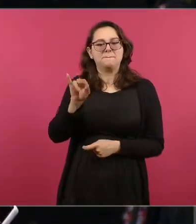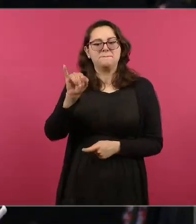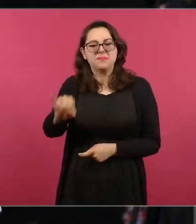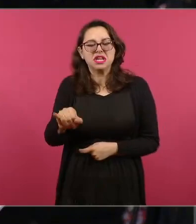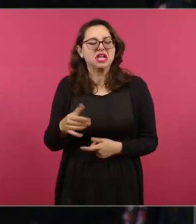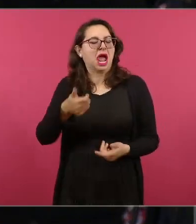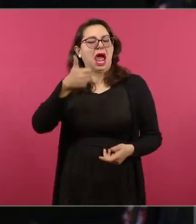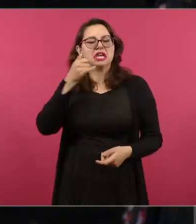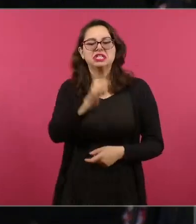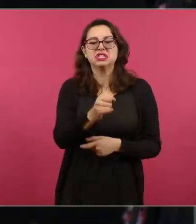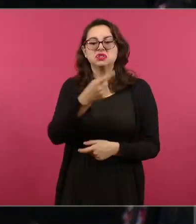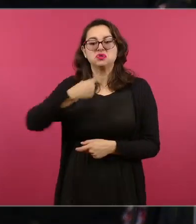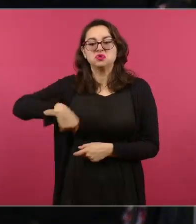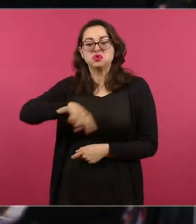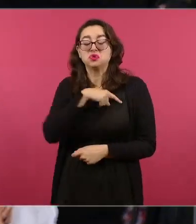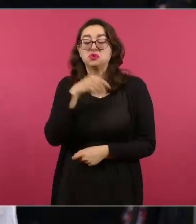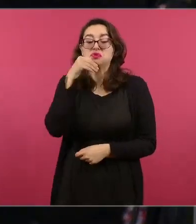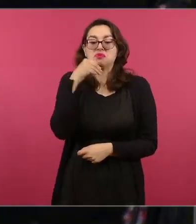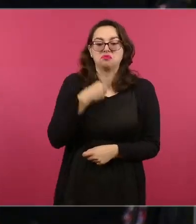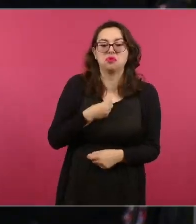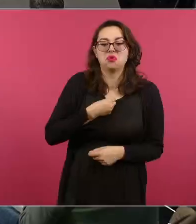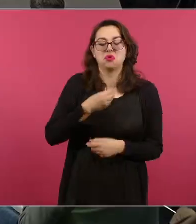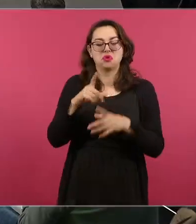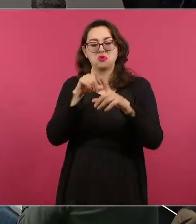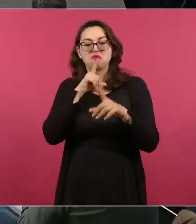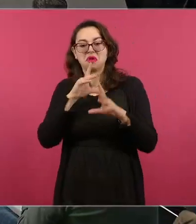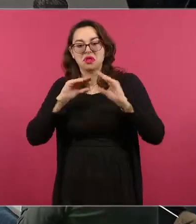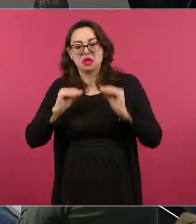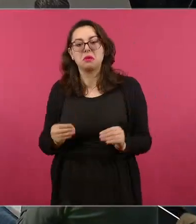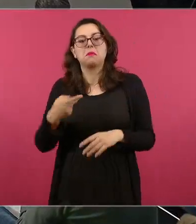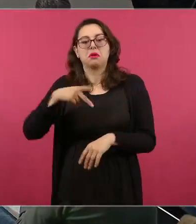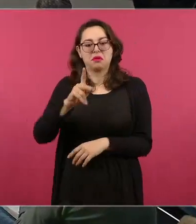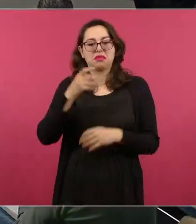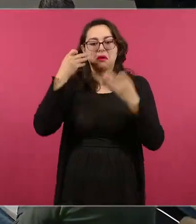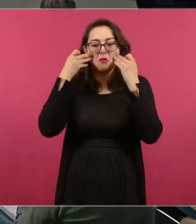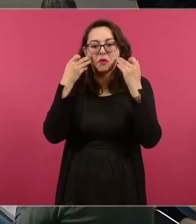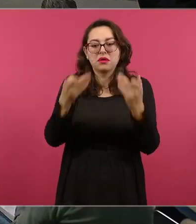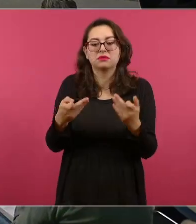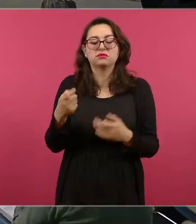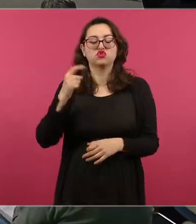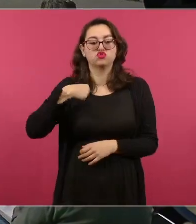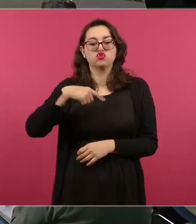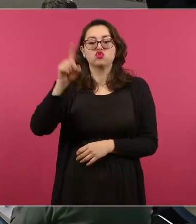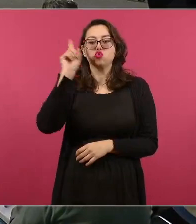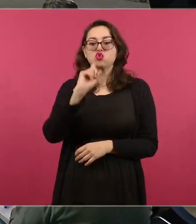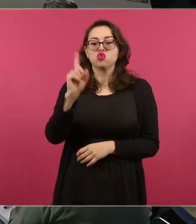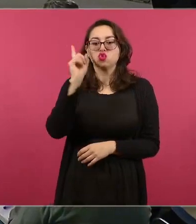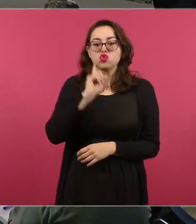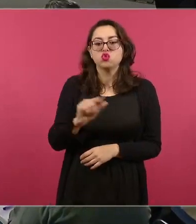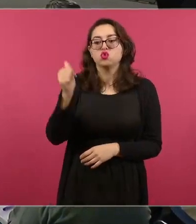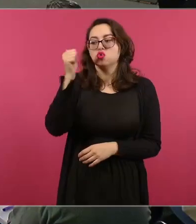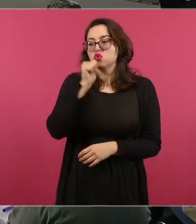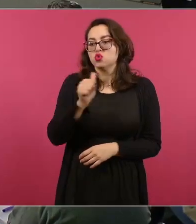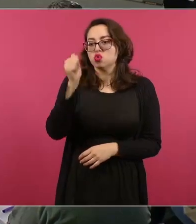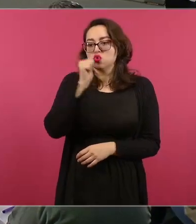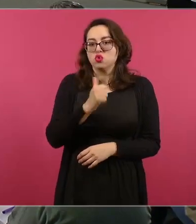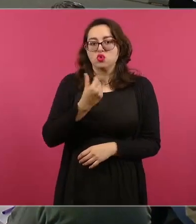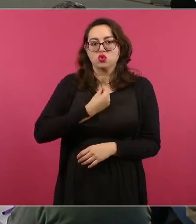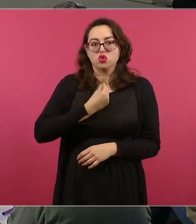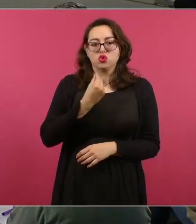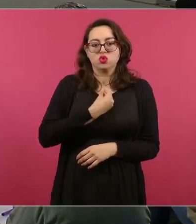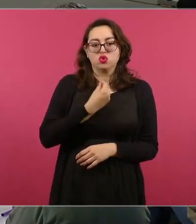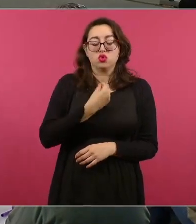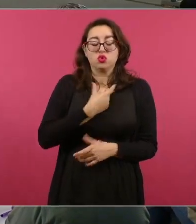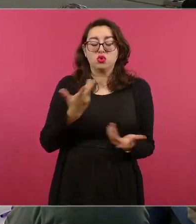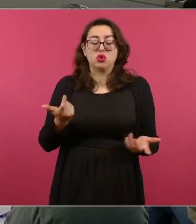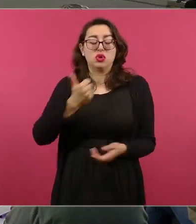mujer que me he enfrentado a muchas cosas. Hubo administraciones, desgraciadamente siempre Sinaloa ha sido priista.